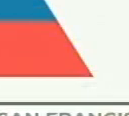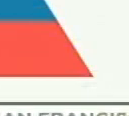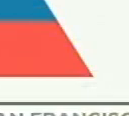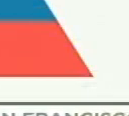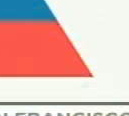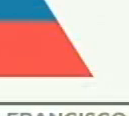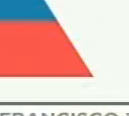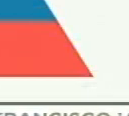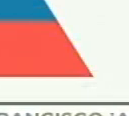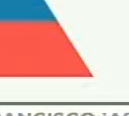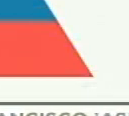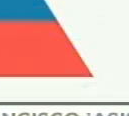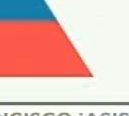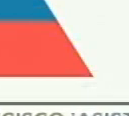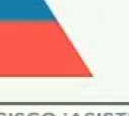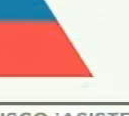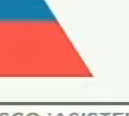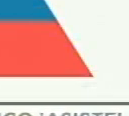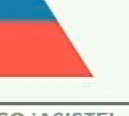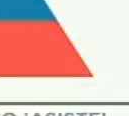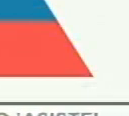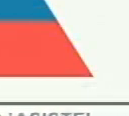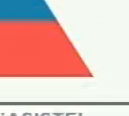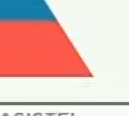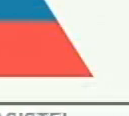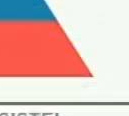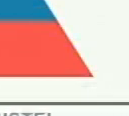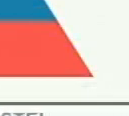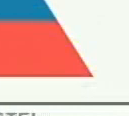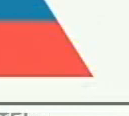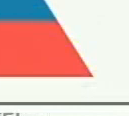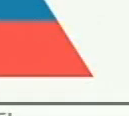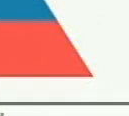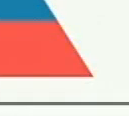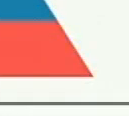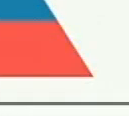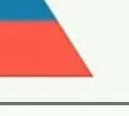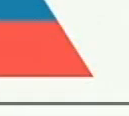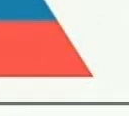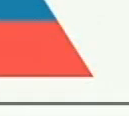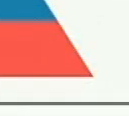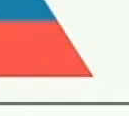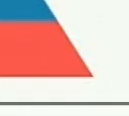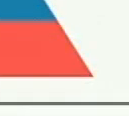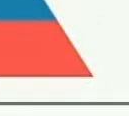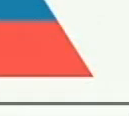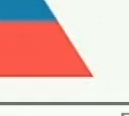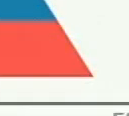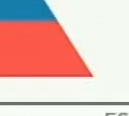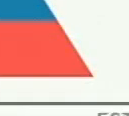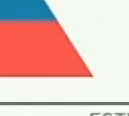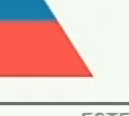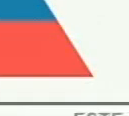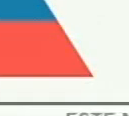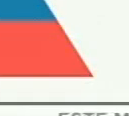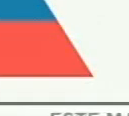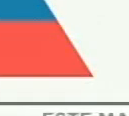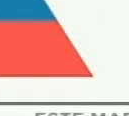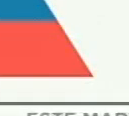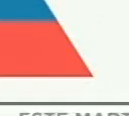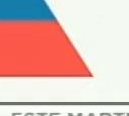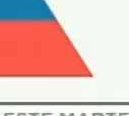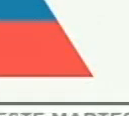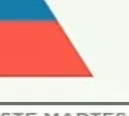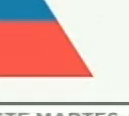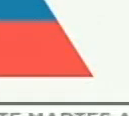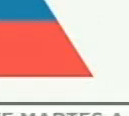10. Llamamos a que el partido sume su poderosa voz para que esa voz